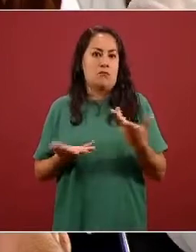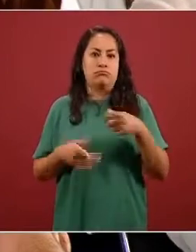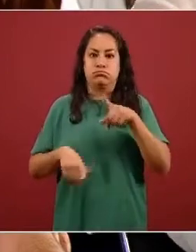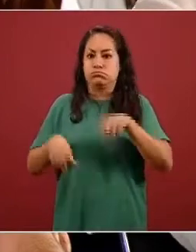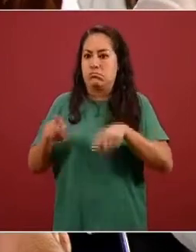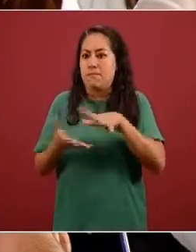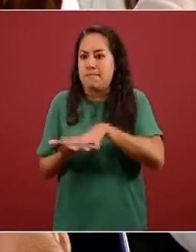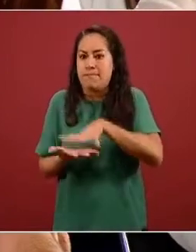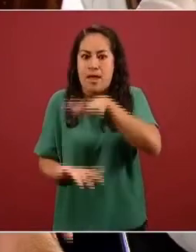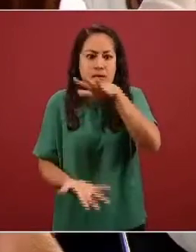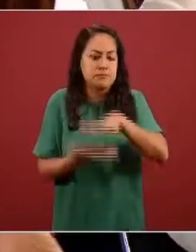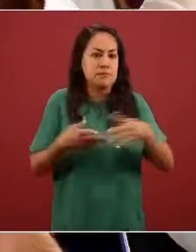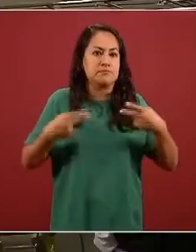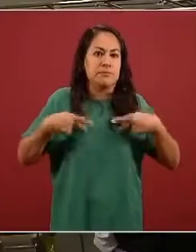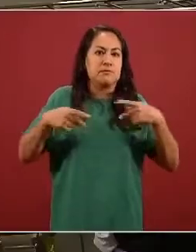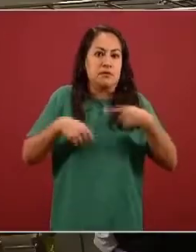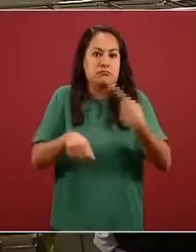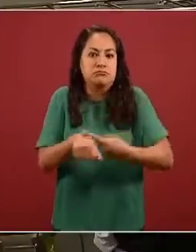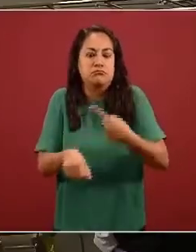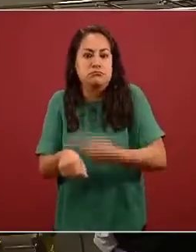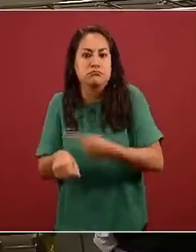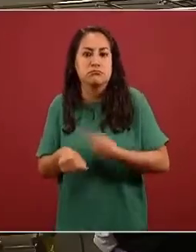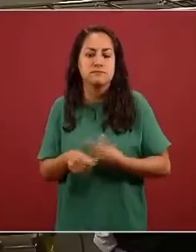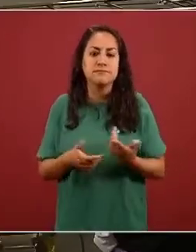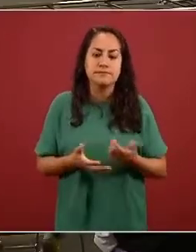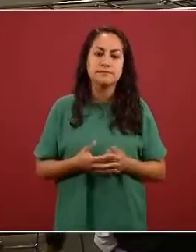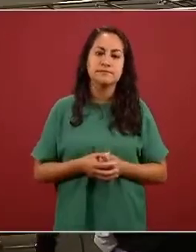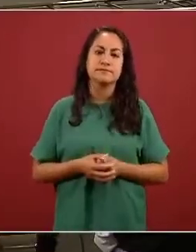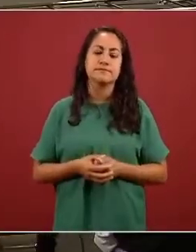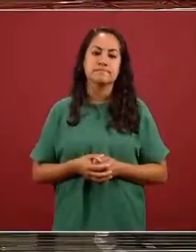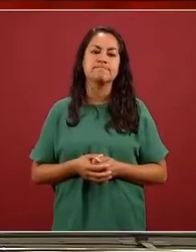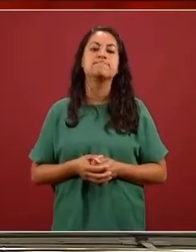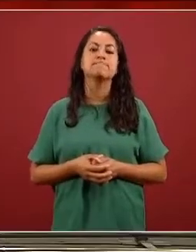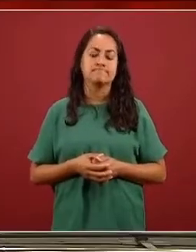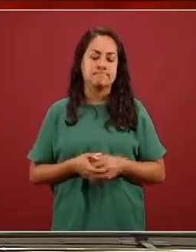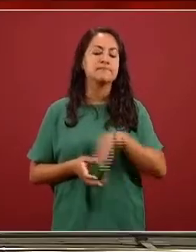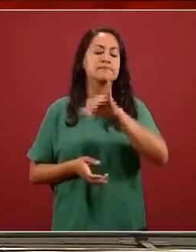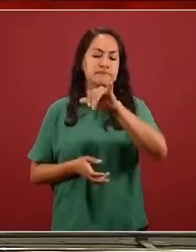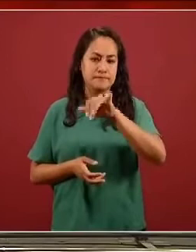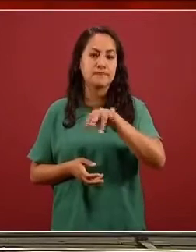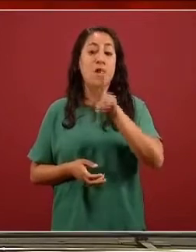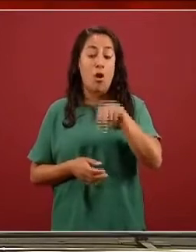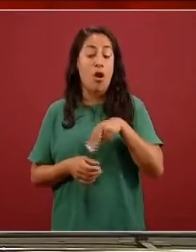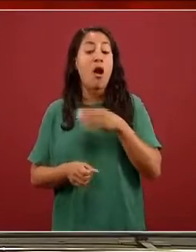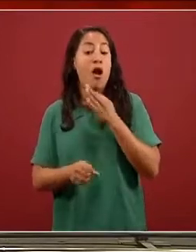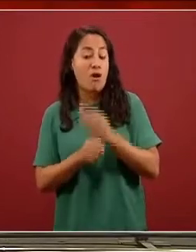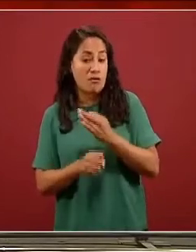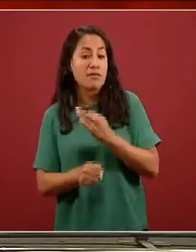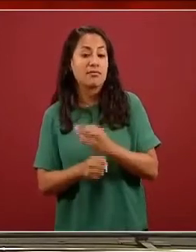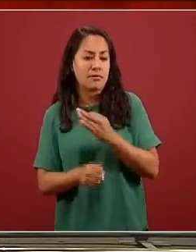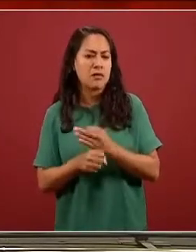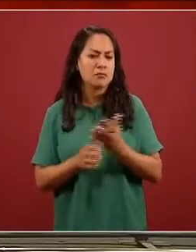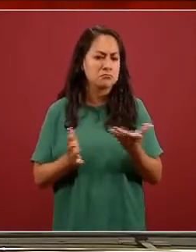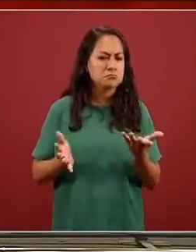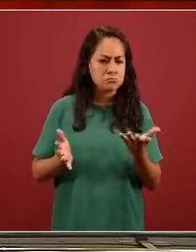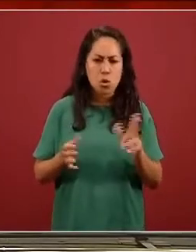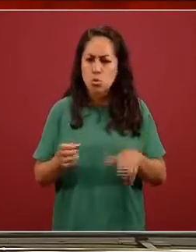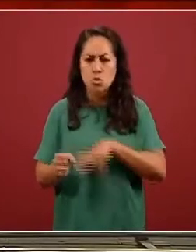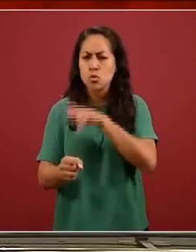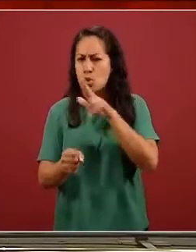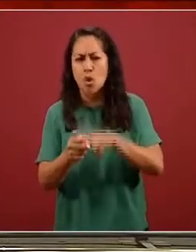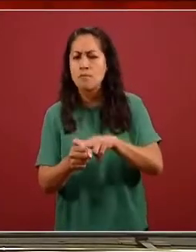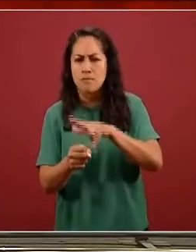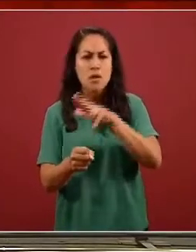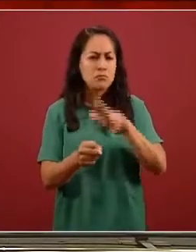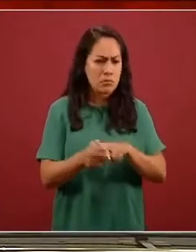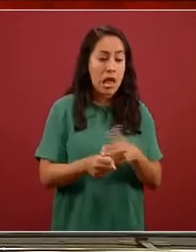mayor número de casos. Gracias. Claro, con gusto. Sí, efectivamente, este es el escenario que estaba previsto y que hemos estado describiendo desde enero.